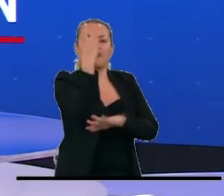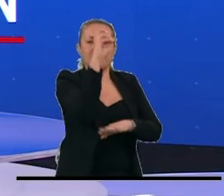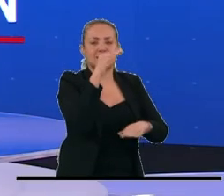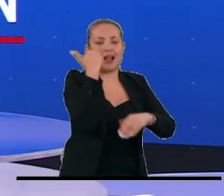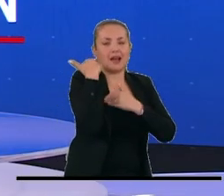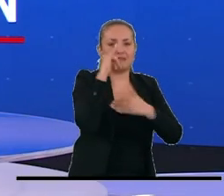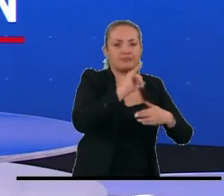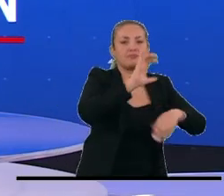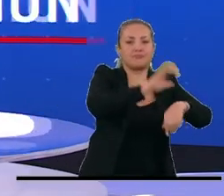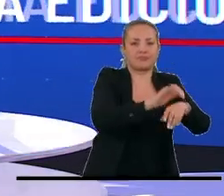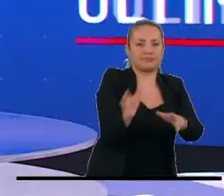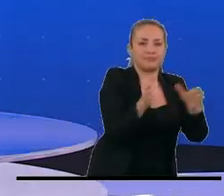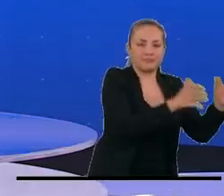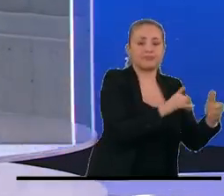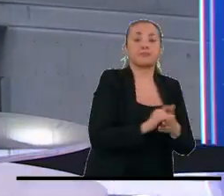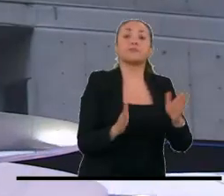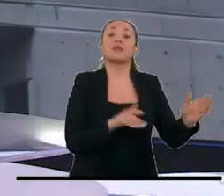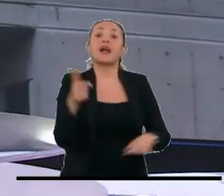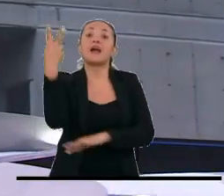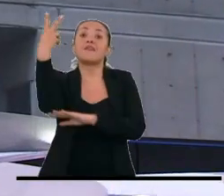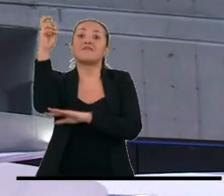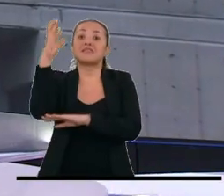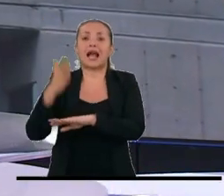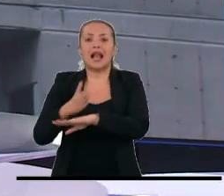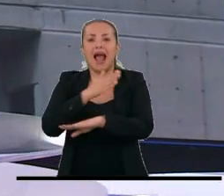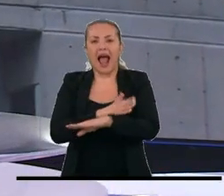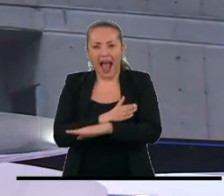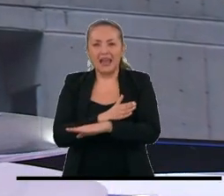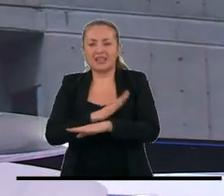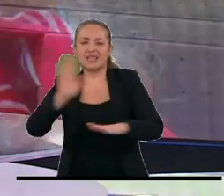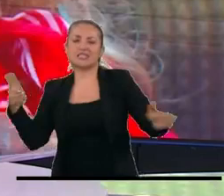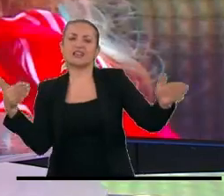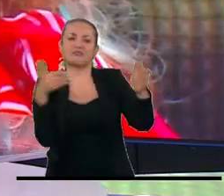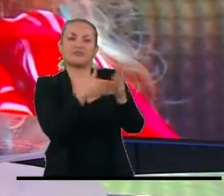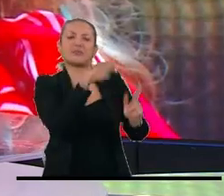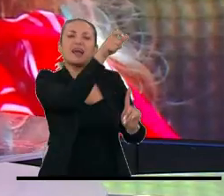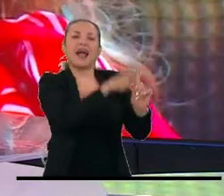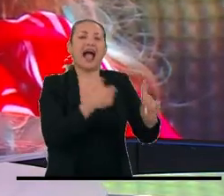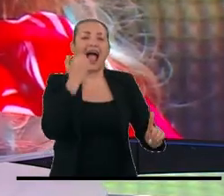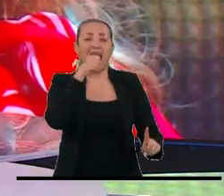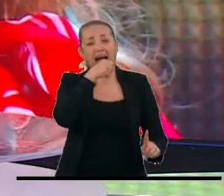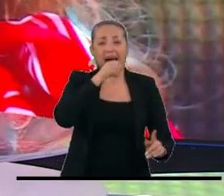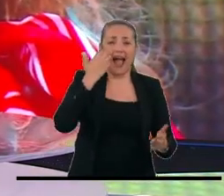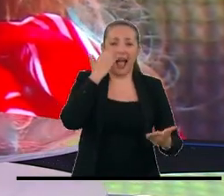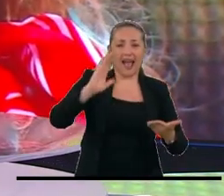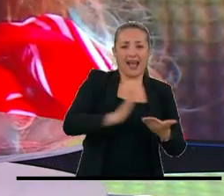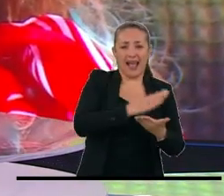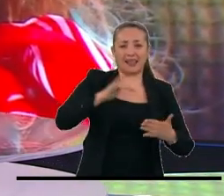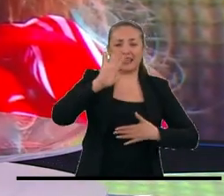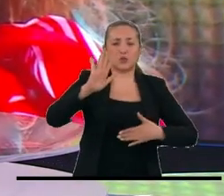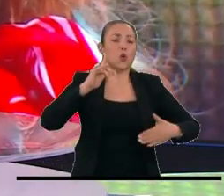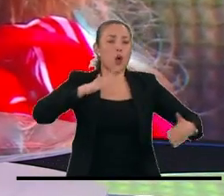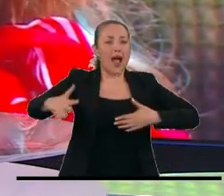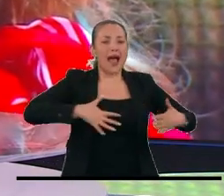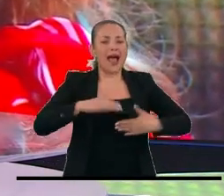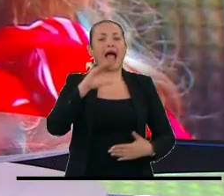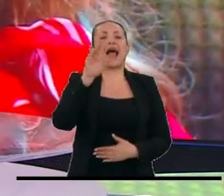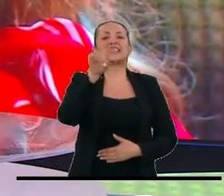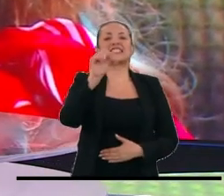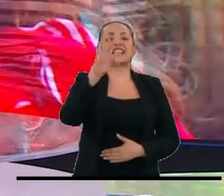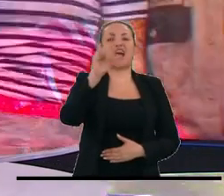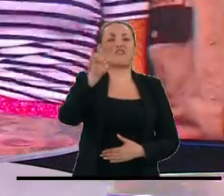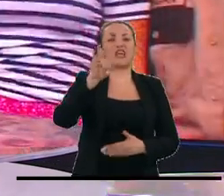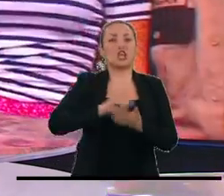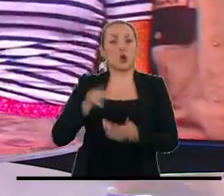la fiscalía general perdió un pleito frente a la actriz Carolina Sabino por haber revelado que la procesaría por un aborto Camila Jiménez